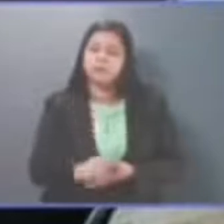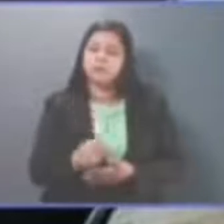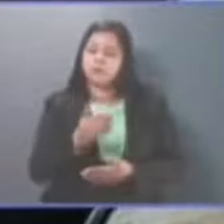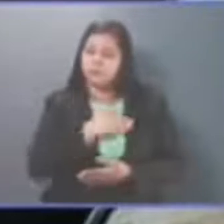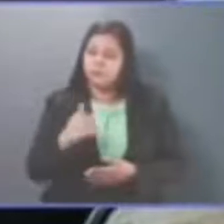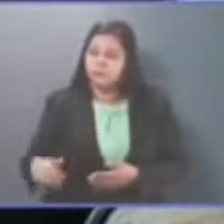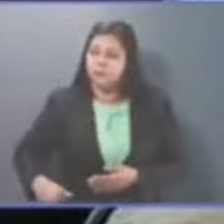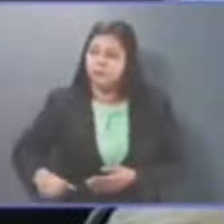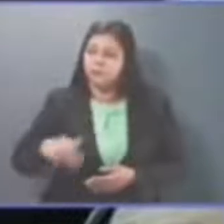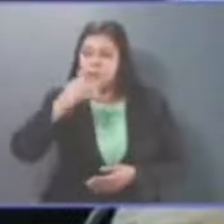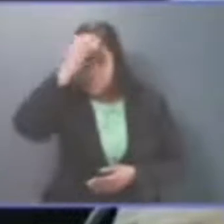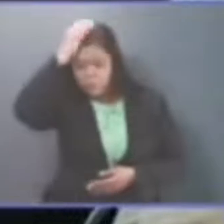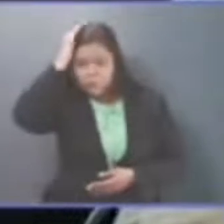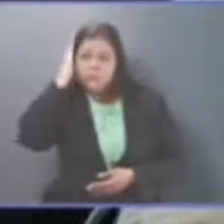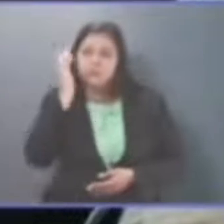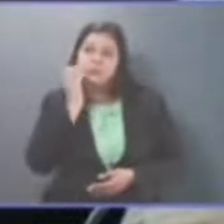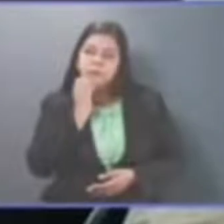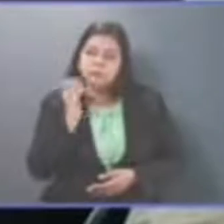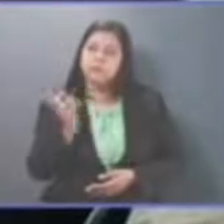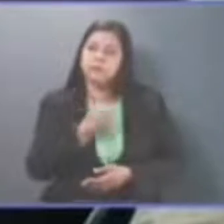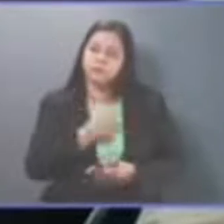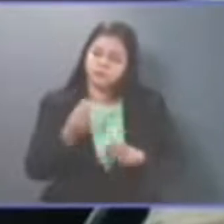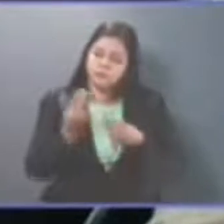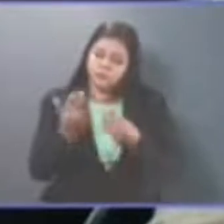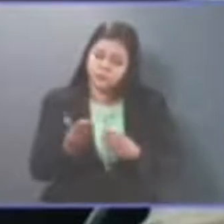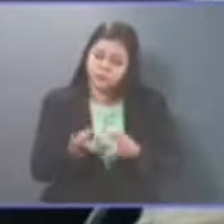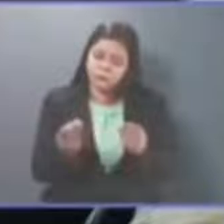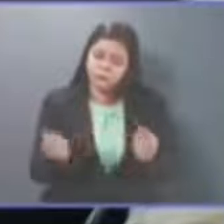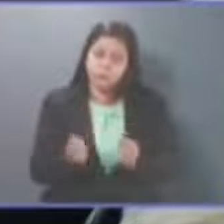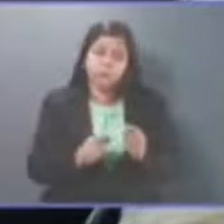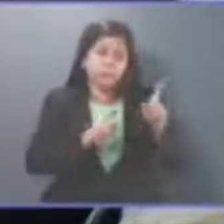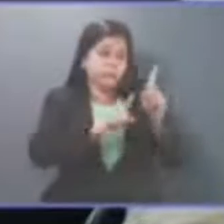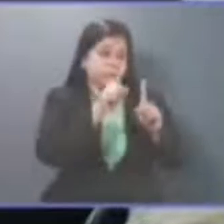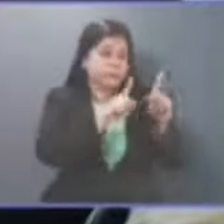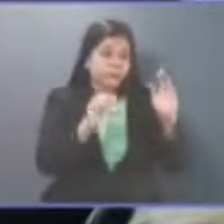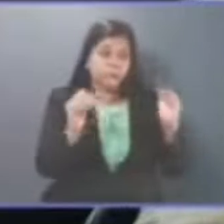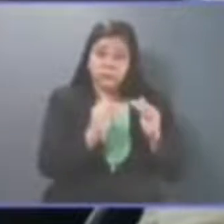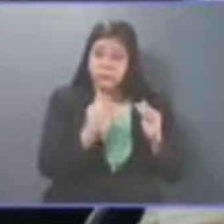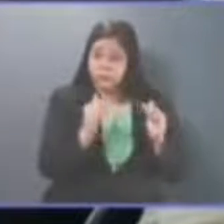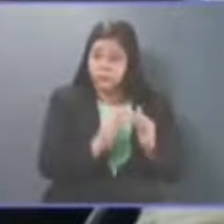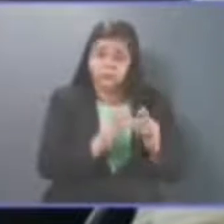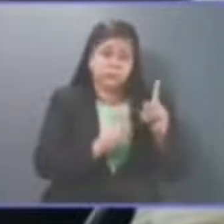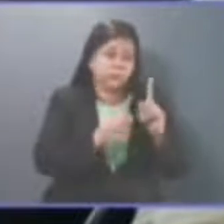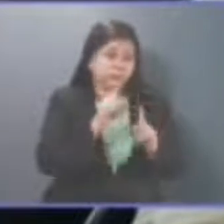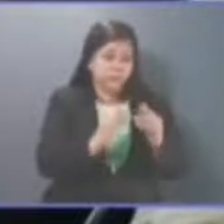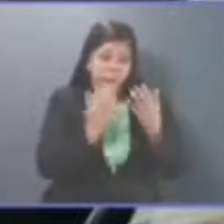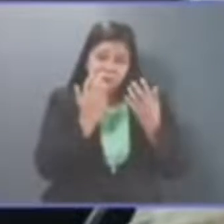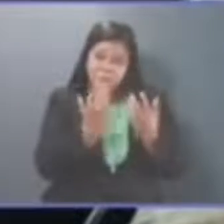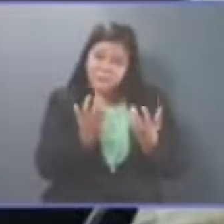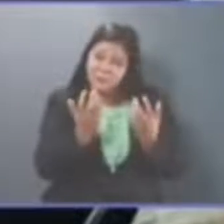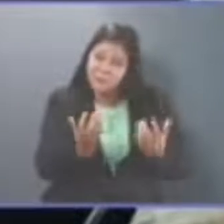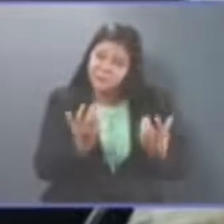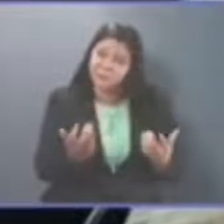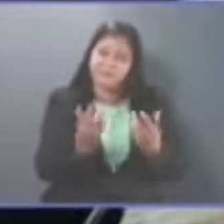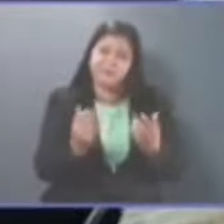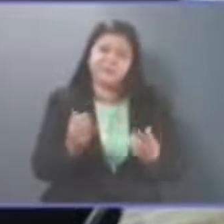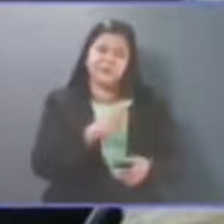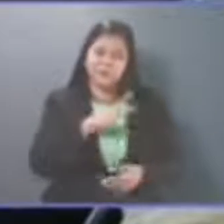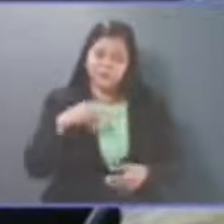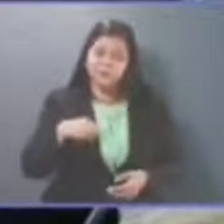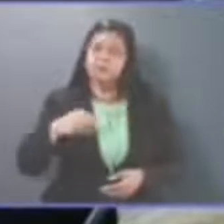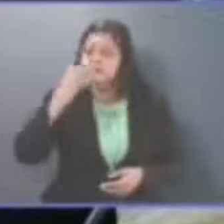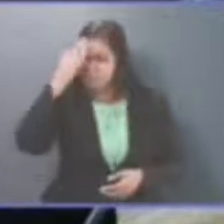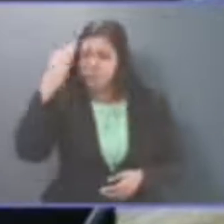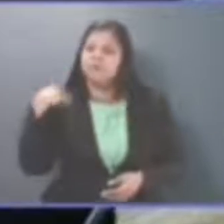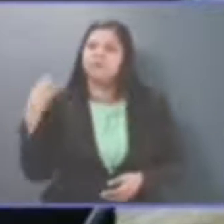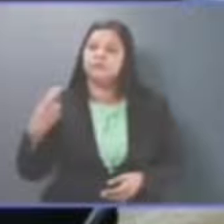al presidente Nayib Bukele esas herramientas. En Santa Ana no hay excepción. En Santa Ana tenemos muchos casos, la ministra